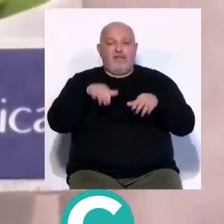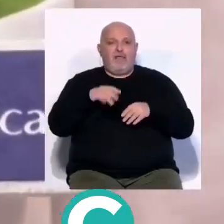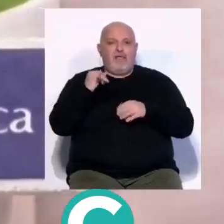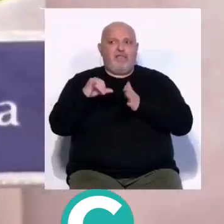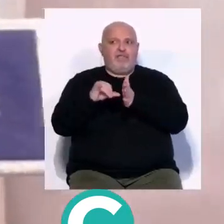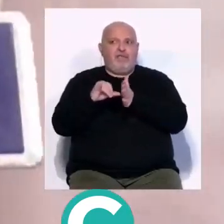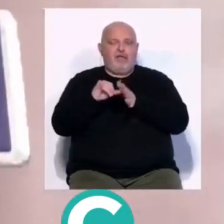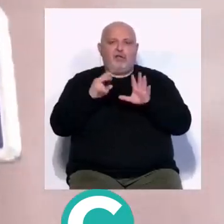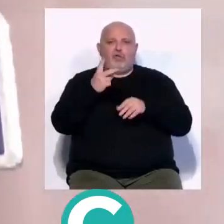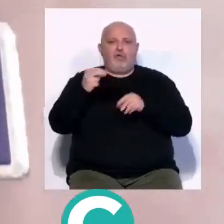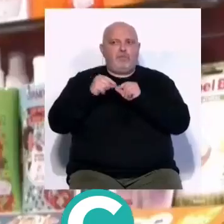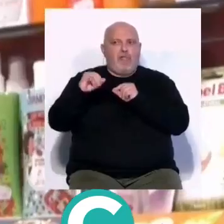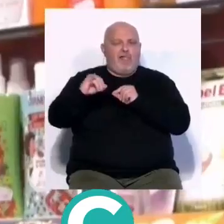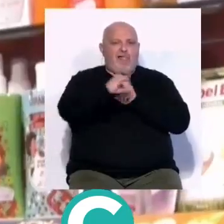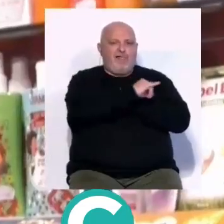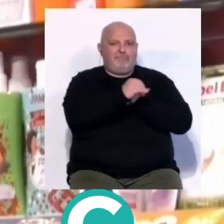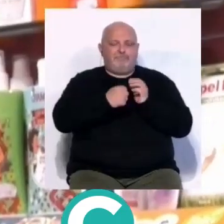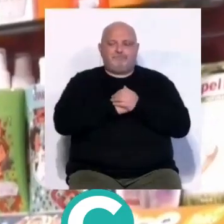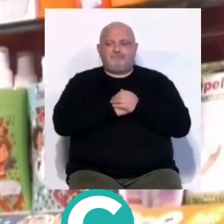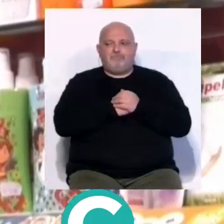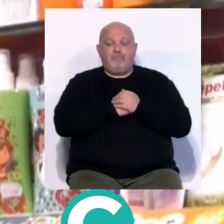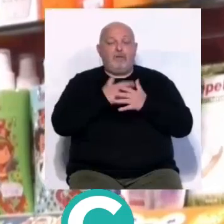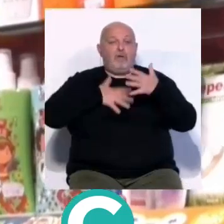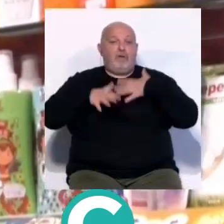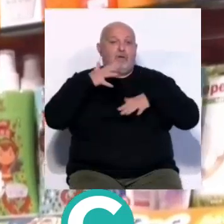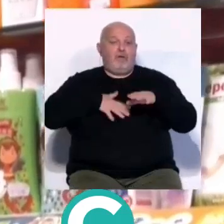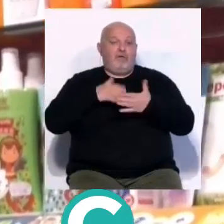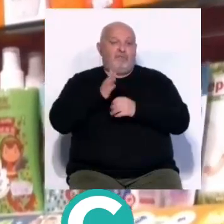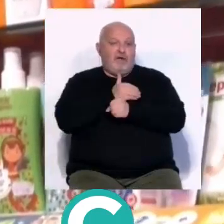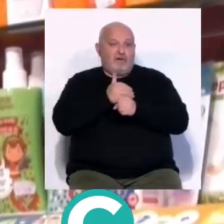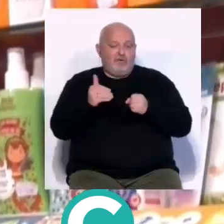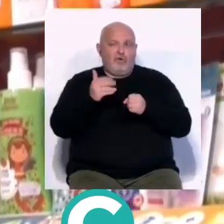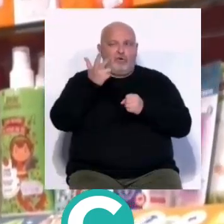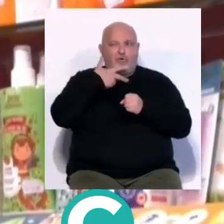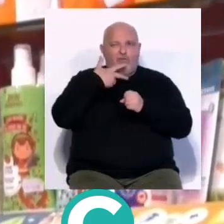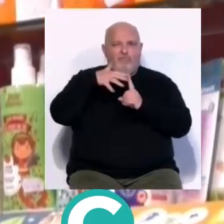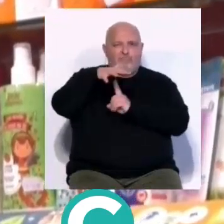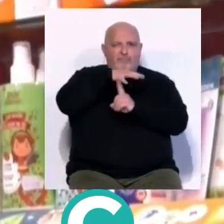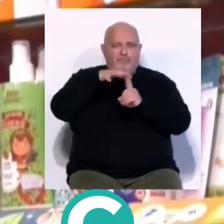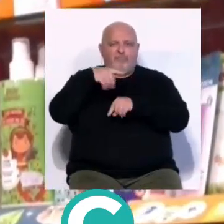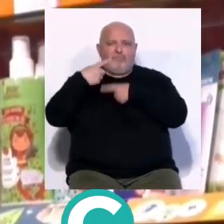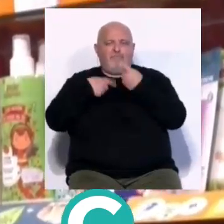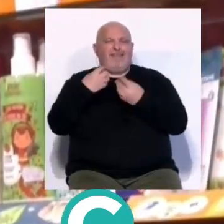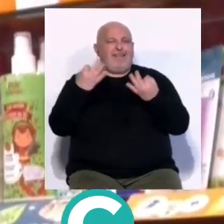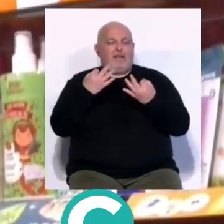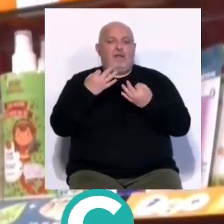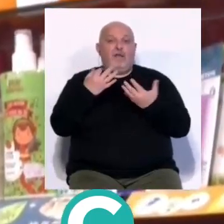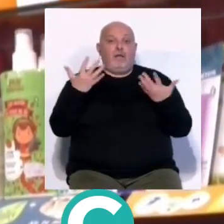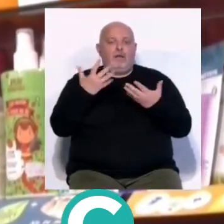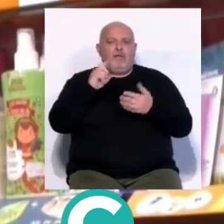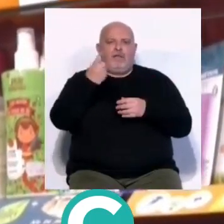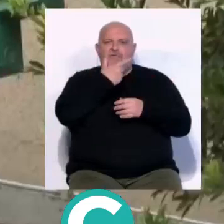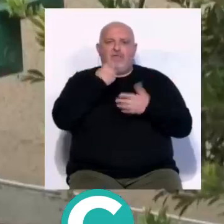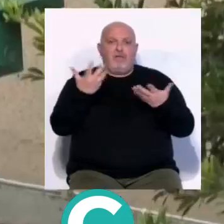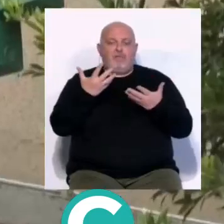una farmacia a menos de 200 metros. Este conocimiento del barrio y del ámbito familiar nos hace estar en primera